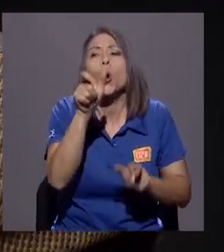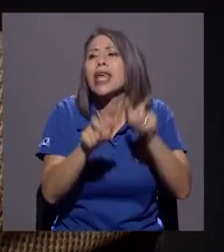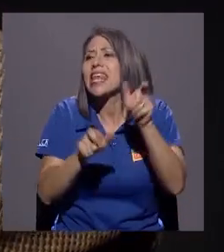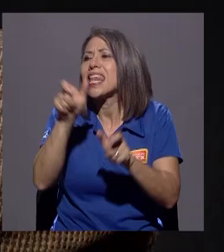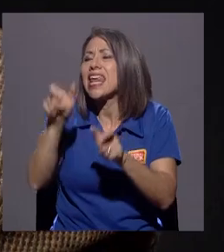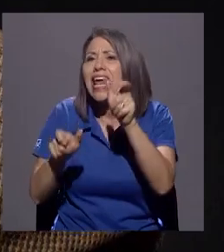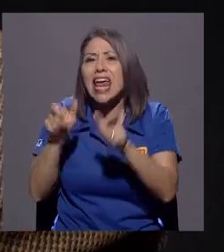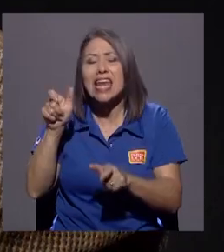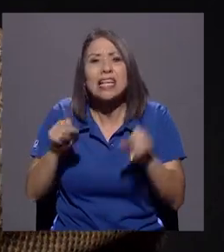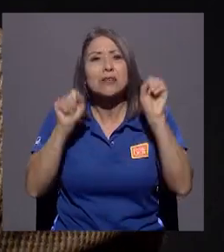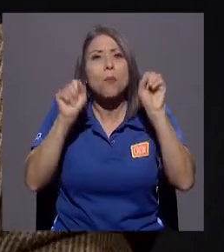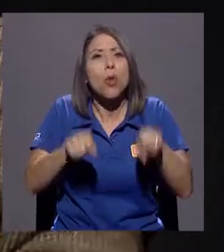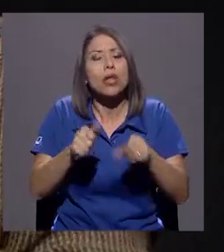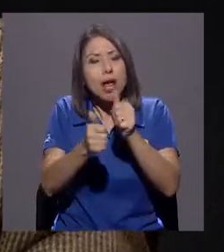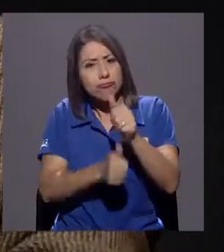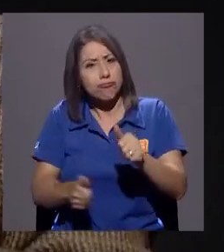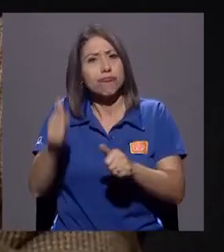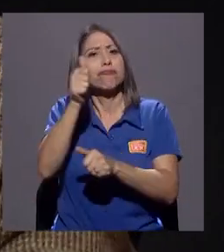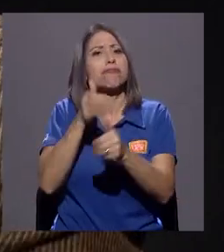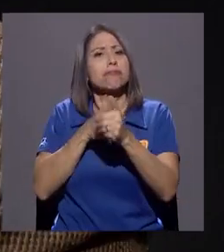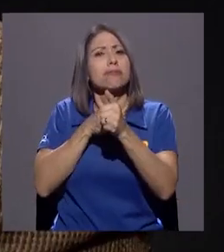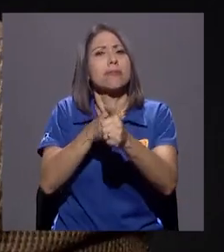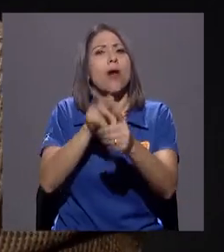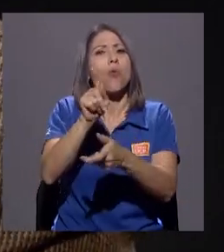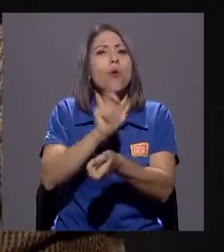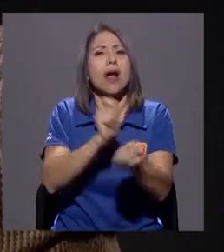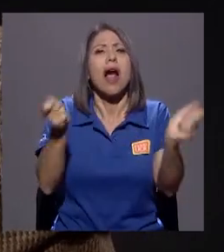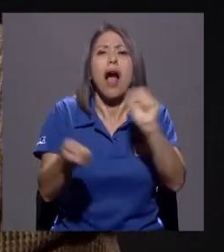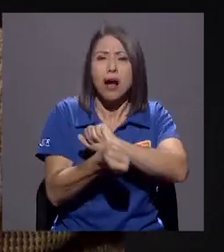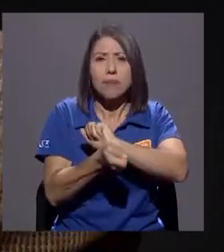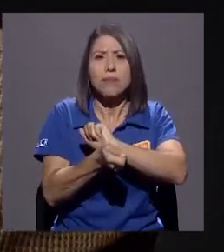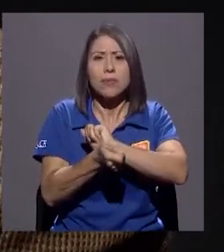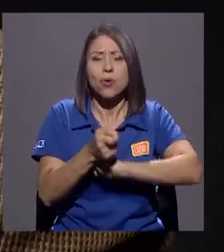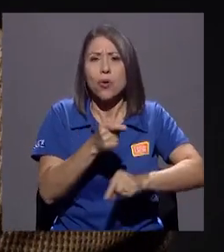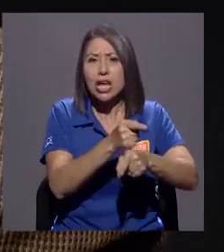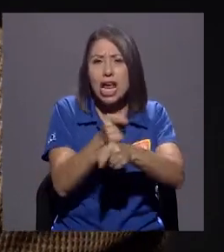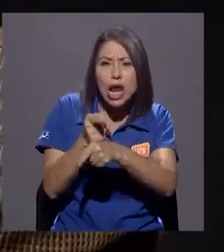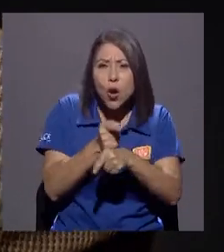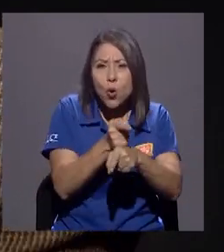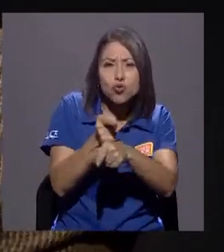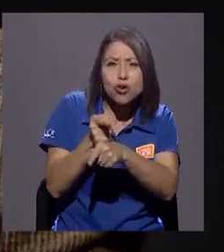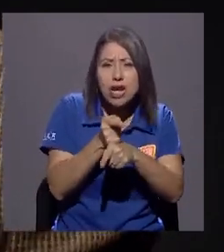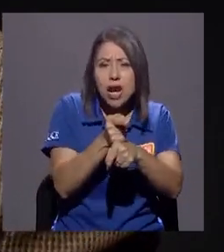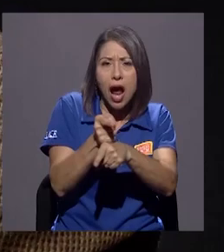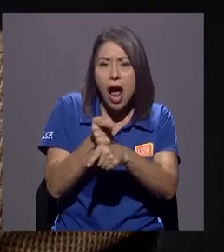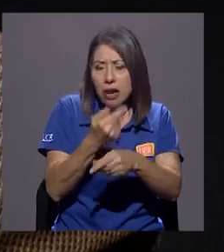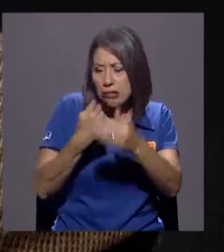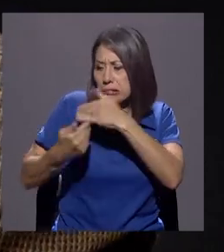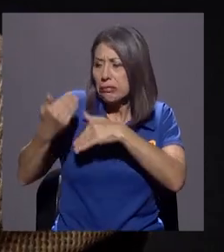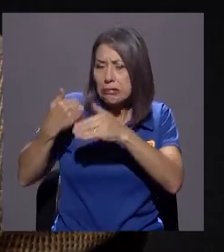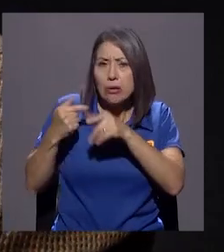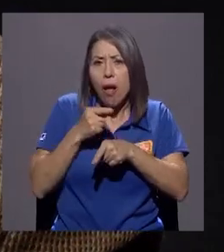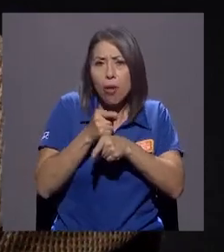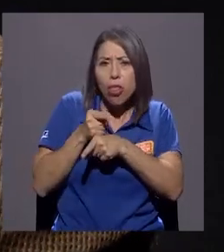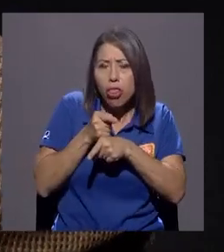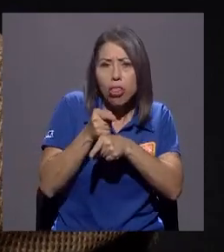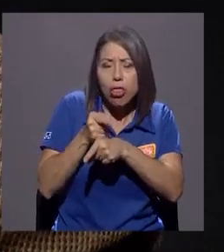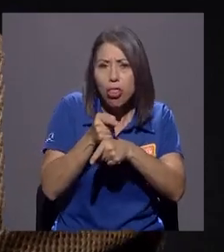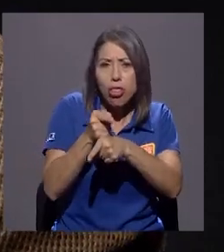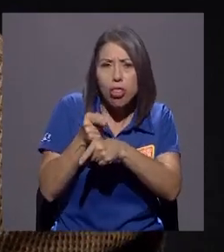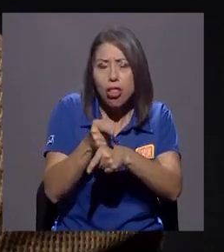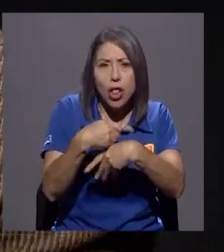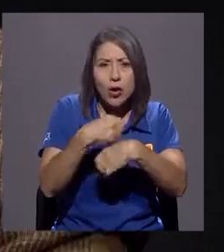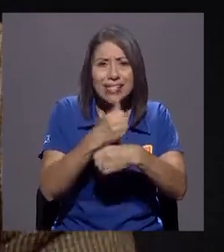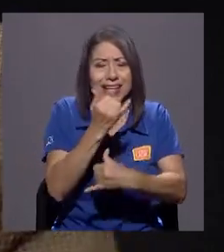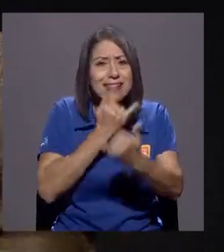encabezar aquí un cambio digamos que que corrija lo que lo que se ha venido haciendo lo que se lo que se ha venido